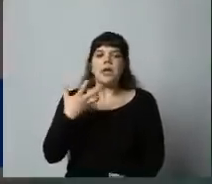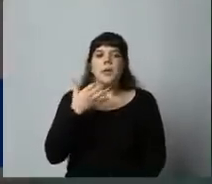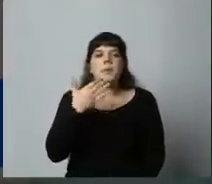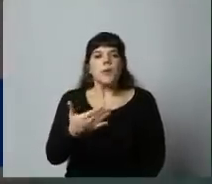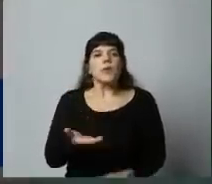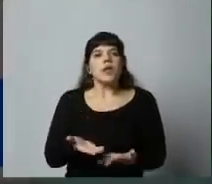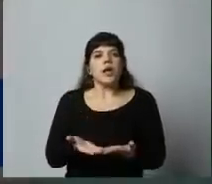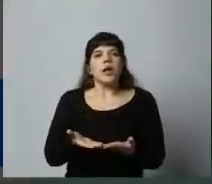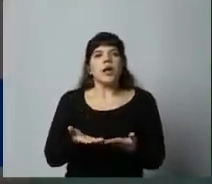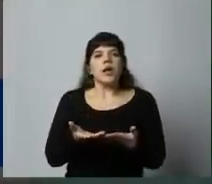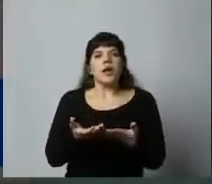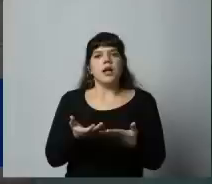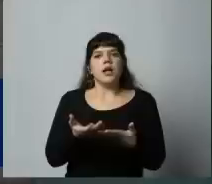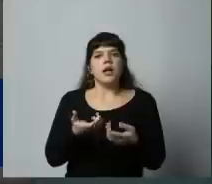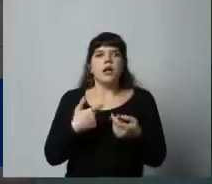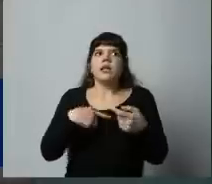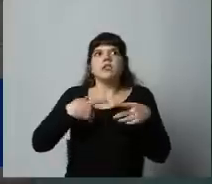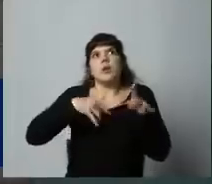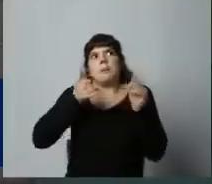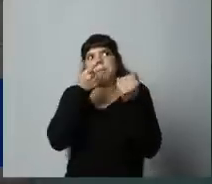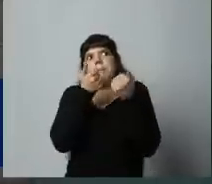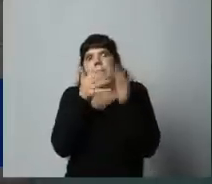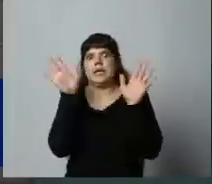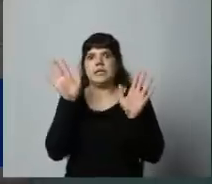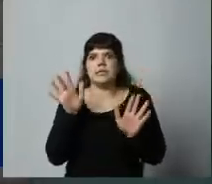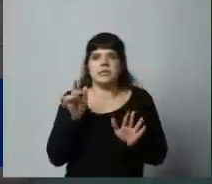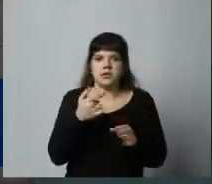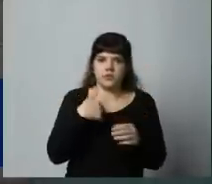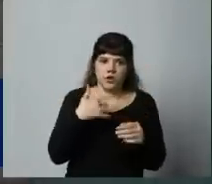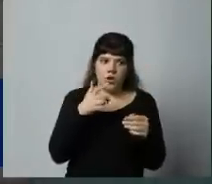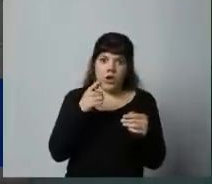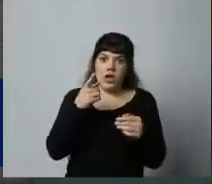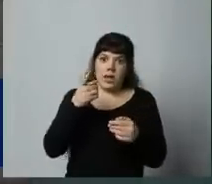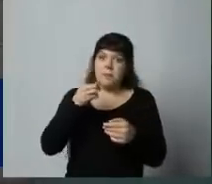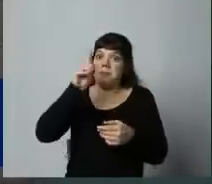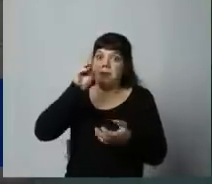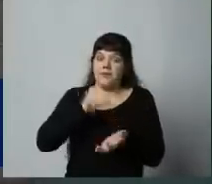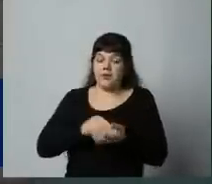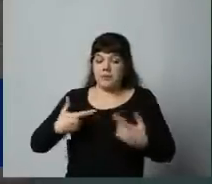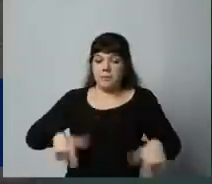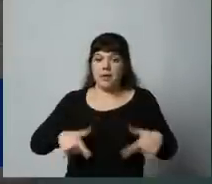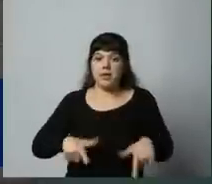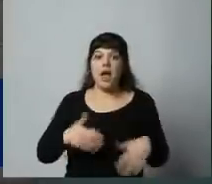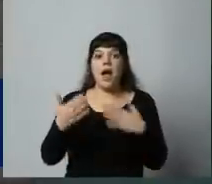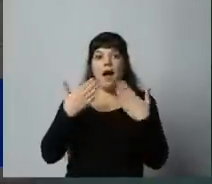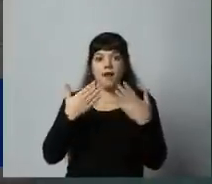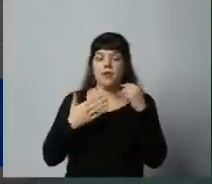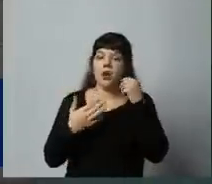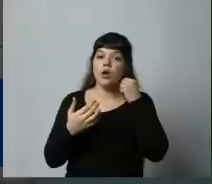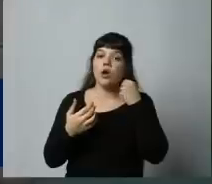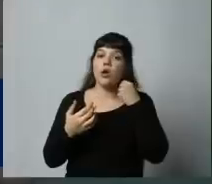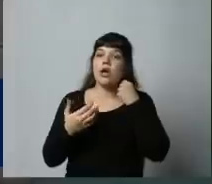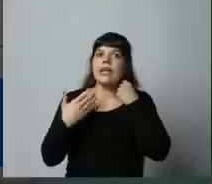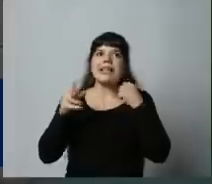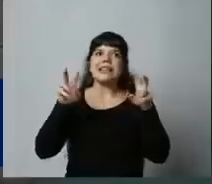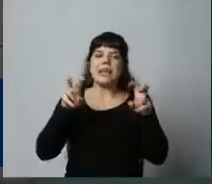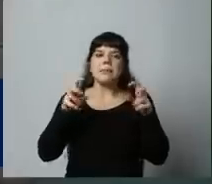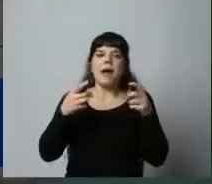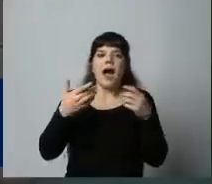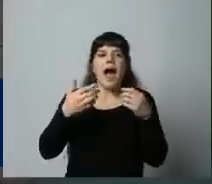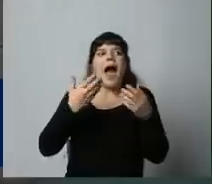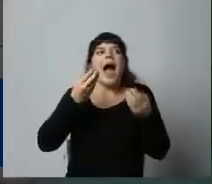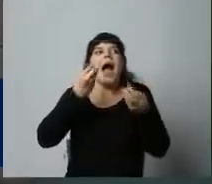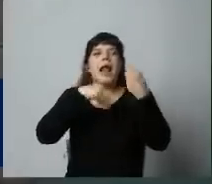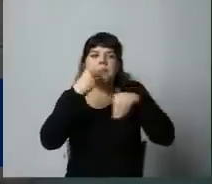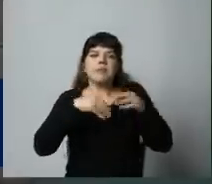preguntar es porque yo al principio la primera vez que el ministro Pablo da silveira habló del tema de la la alimentación